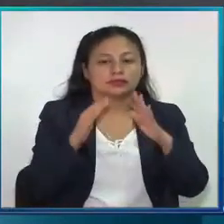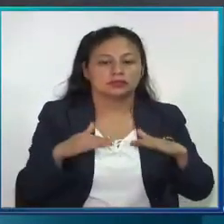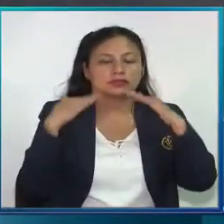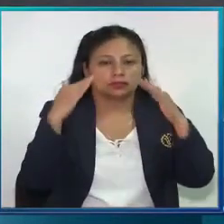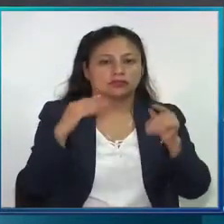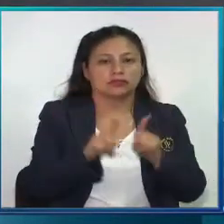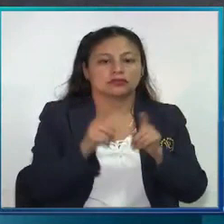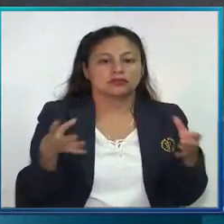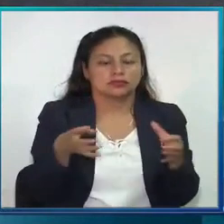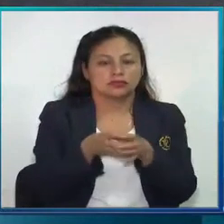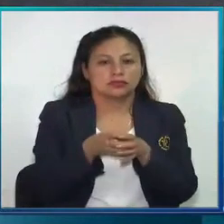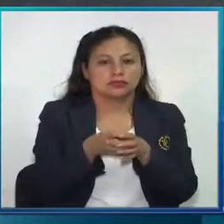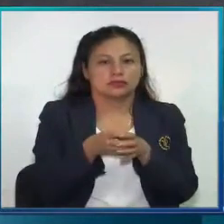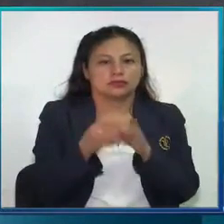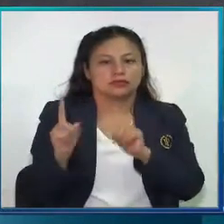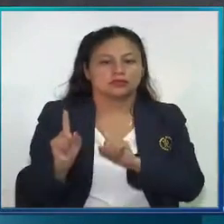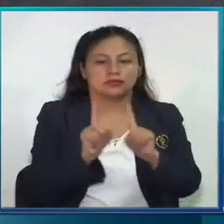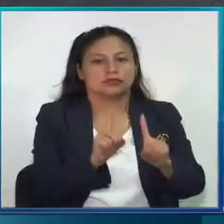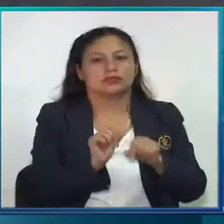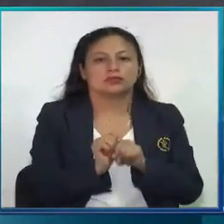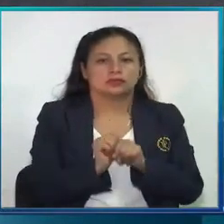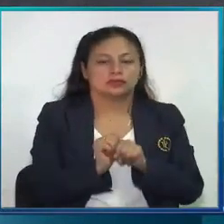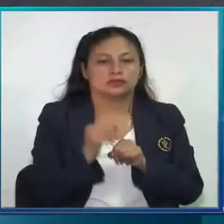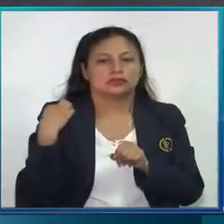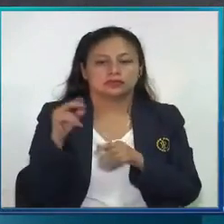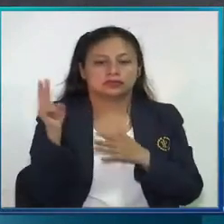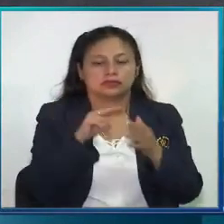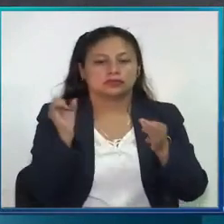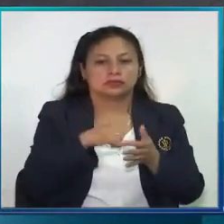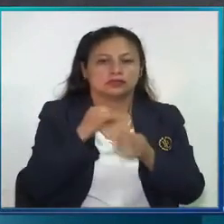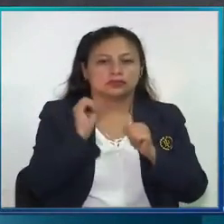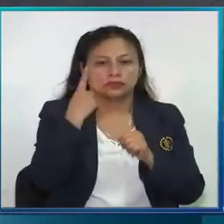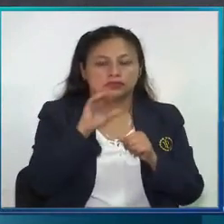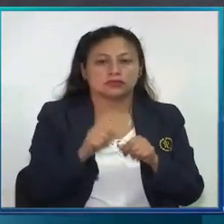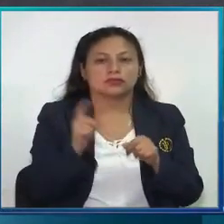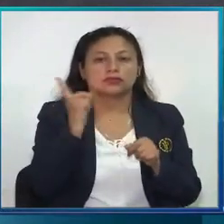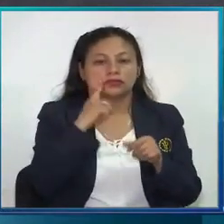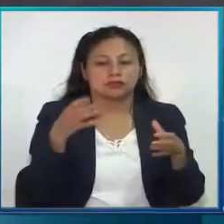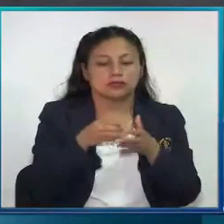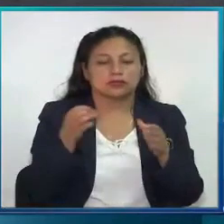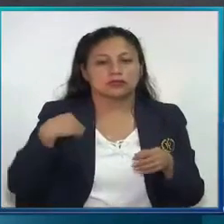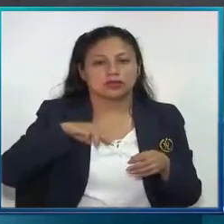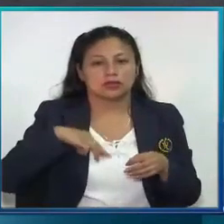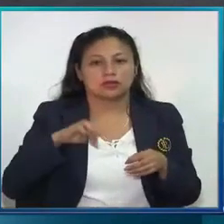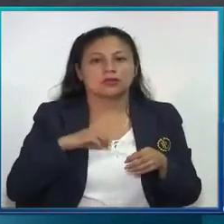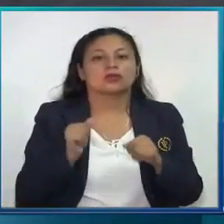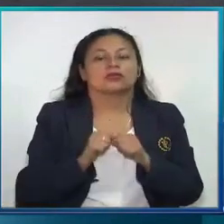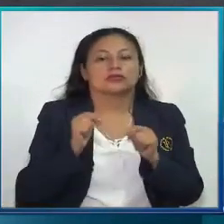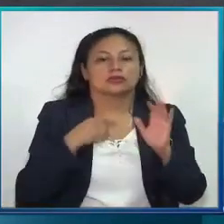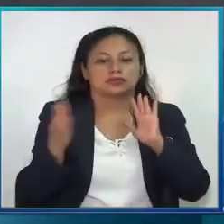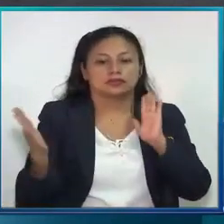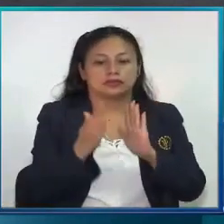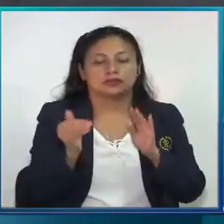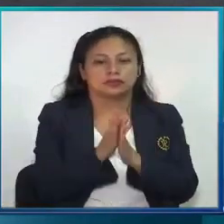parlamentario a los integrantes de la comisión de postulación para la elección de fiscal general y jefe del Ministerio Público, frente a